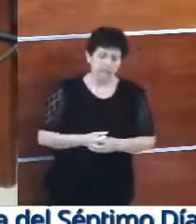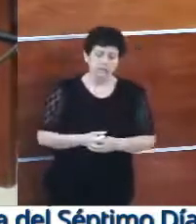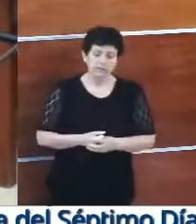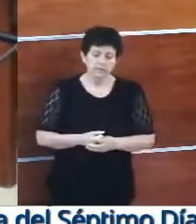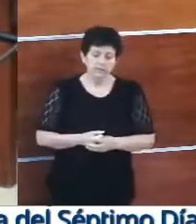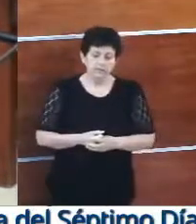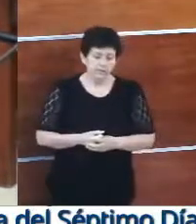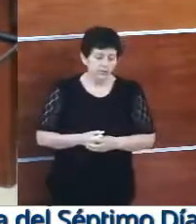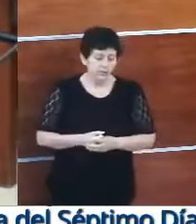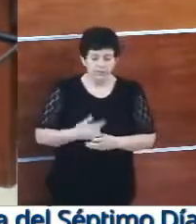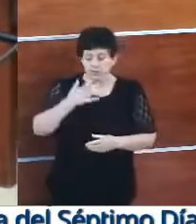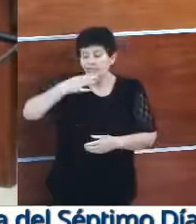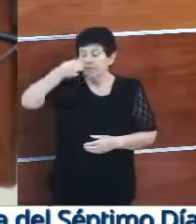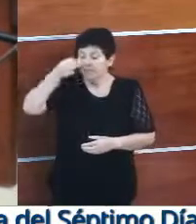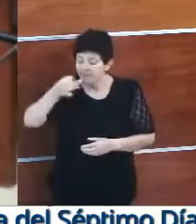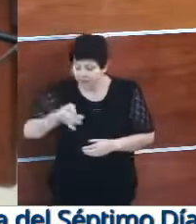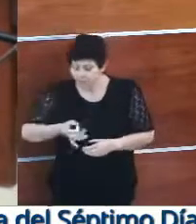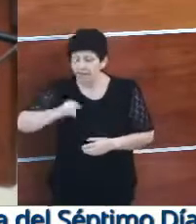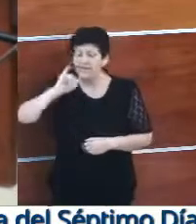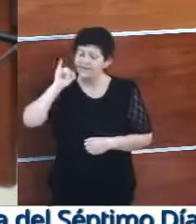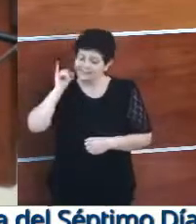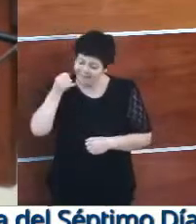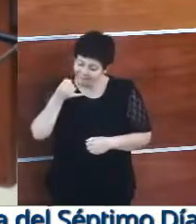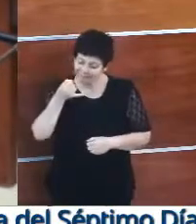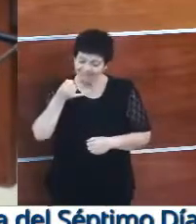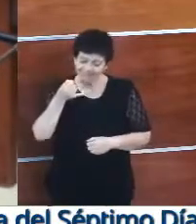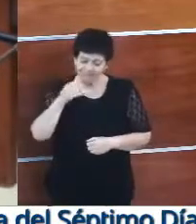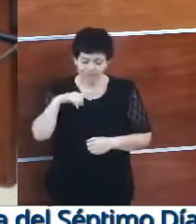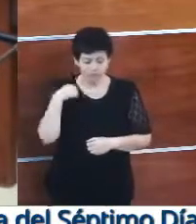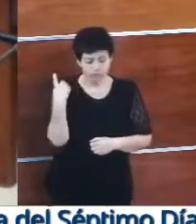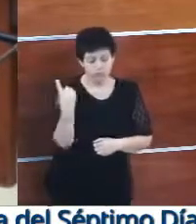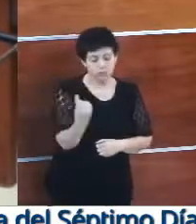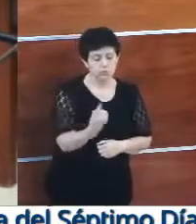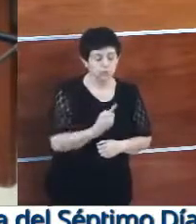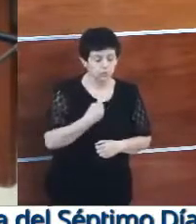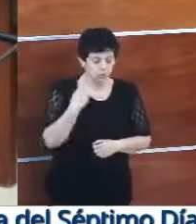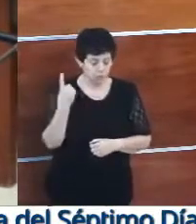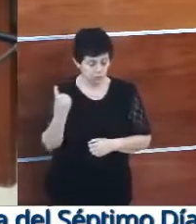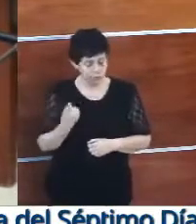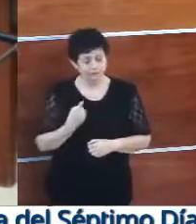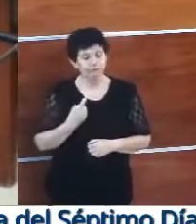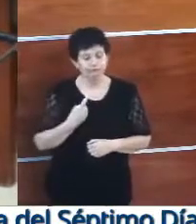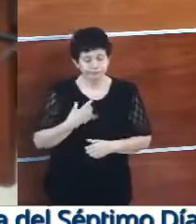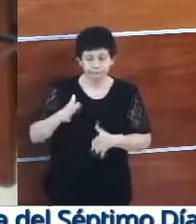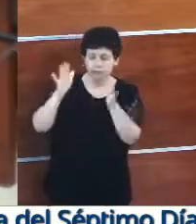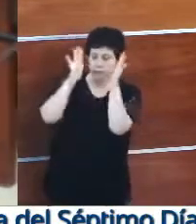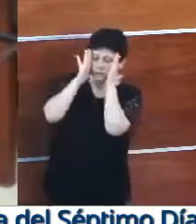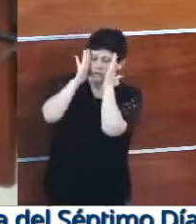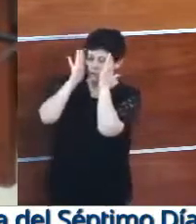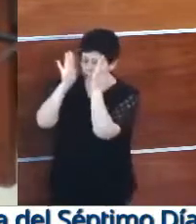es una gran verdad que no debiéramos tomarlo con liviandad.